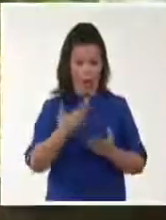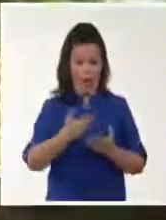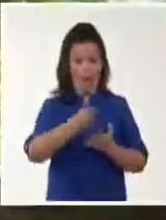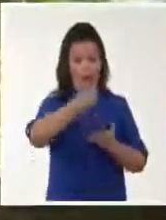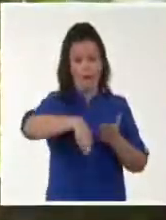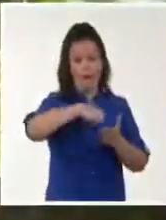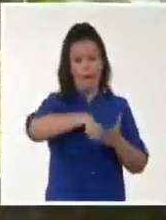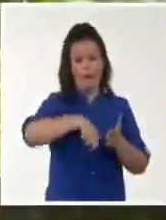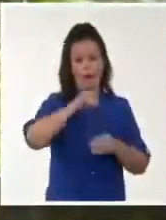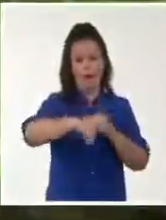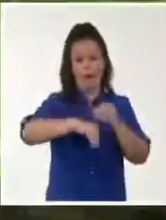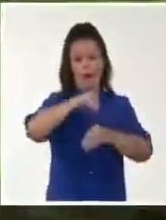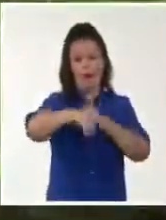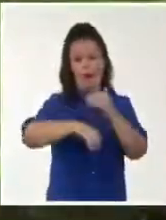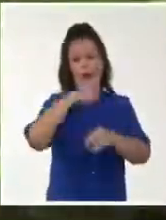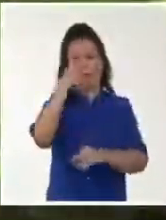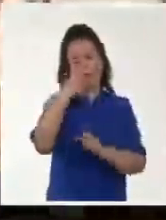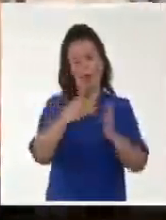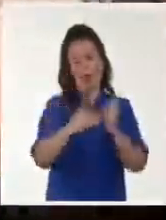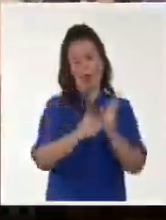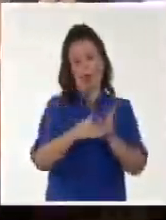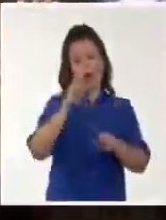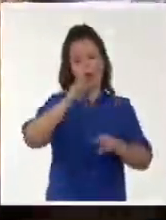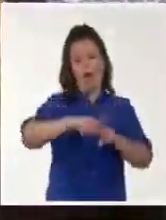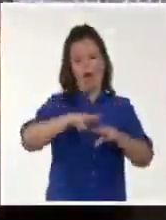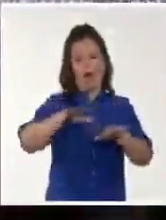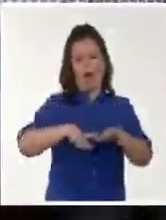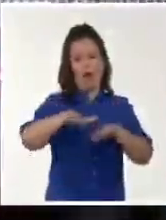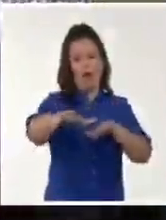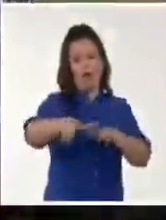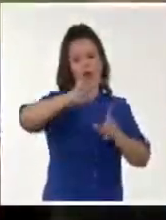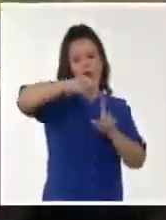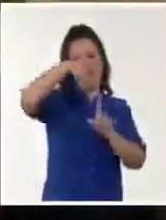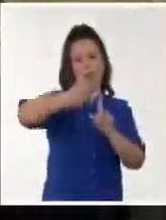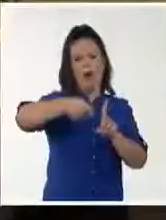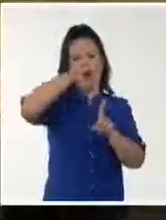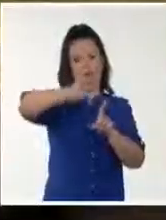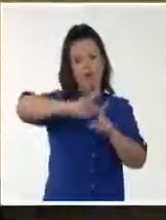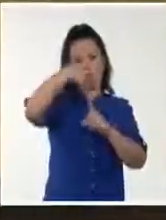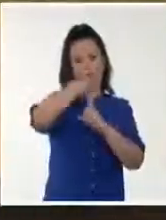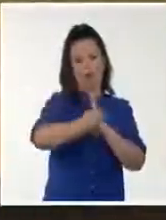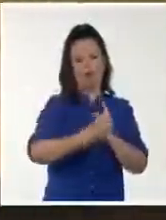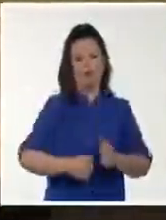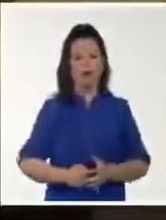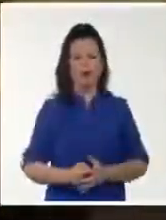2 mil hectáreas de plátano este año ricardo chacón rubio sistema informativo de la televisión cubana